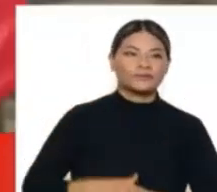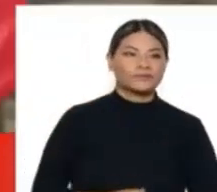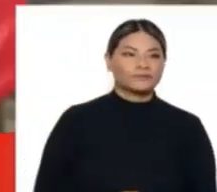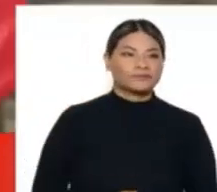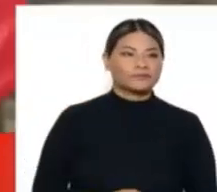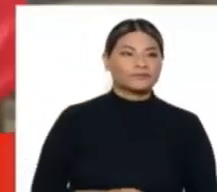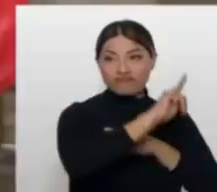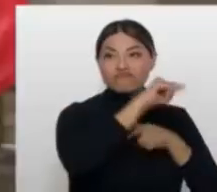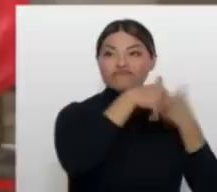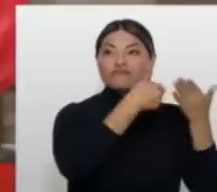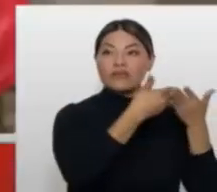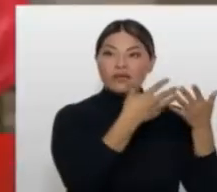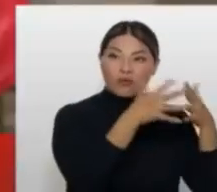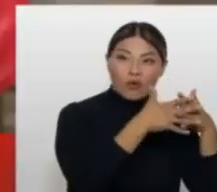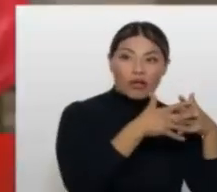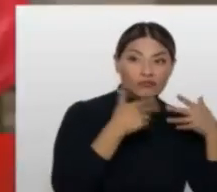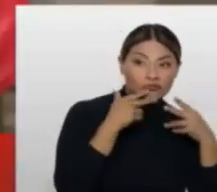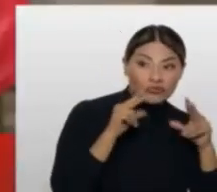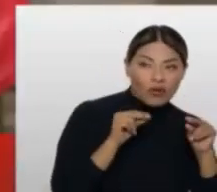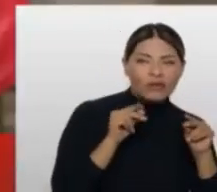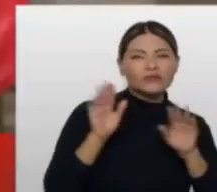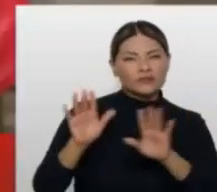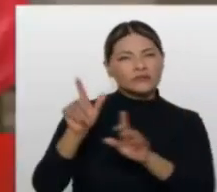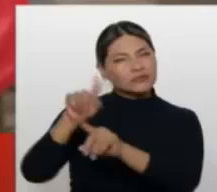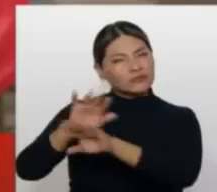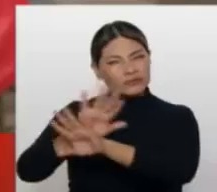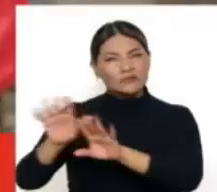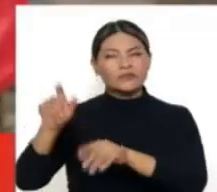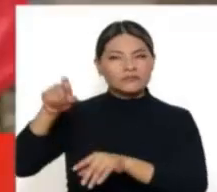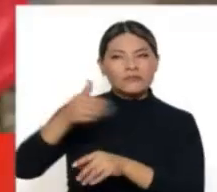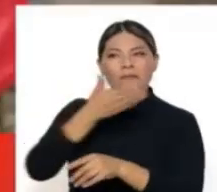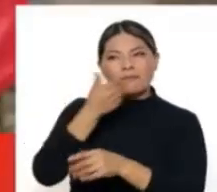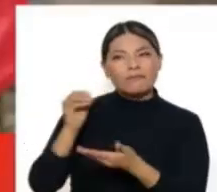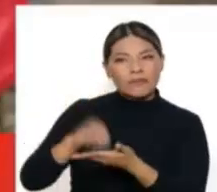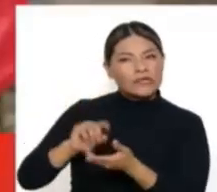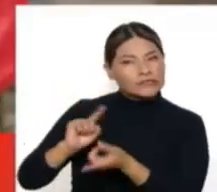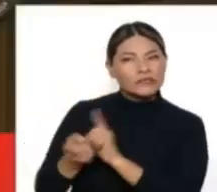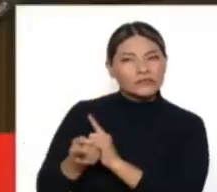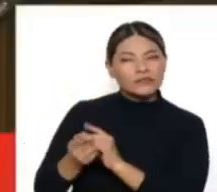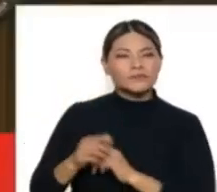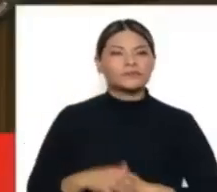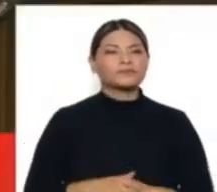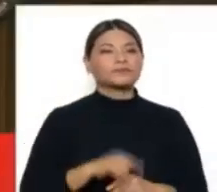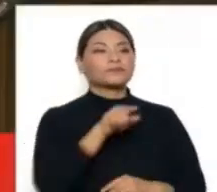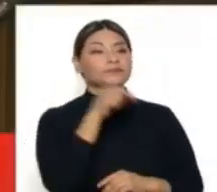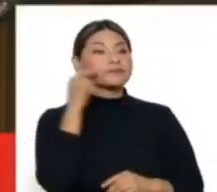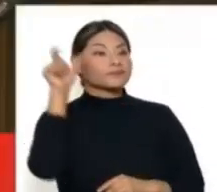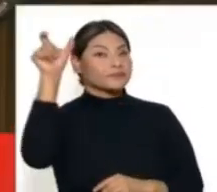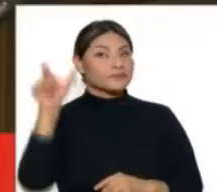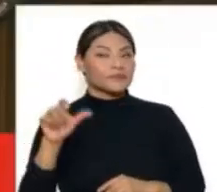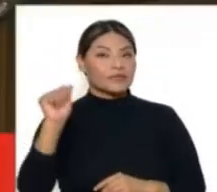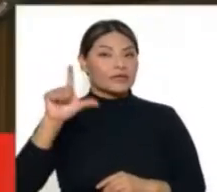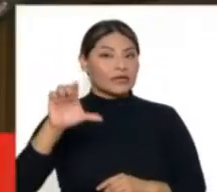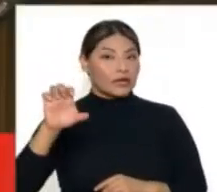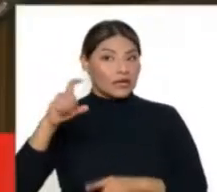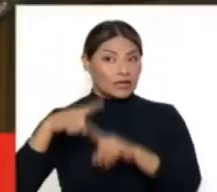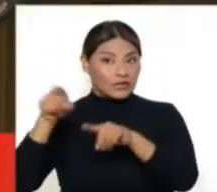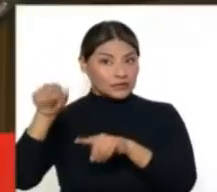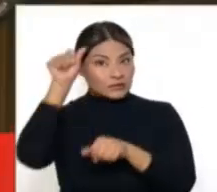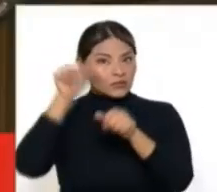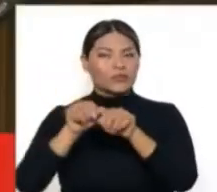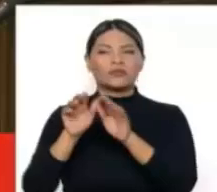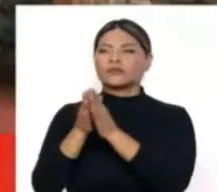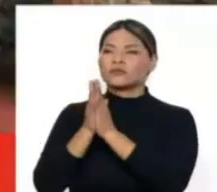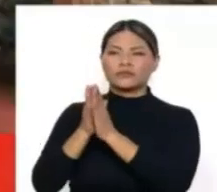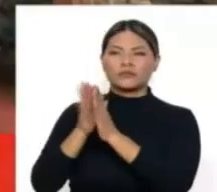a Estados Unidos. A través de un mensaje a la Nación, la presidenta de la República, Dina Boluarte, pidió al congresista Alex Paredes